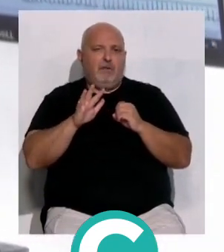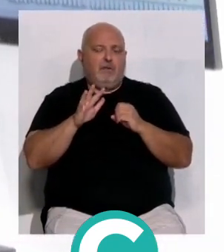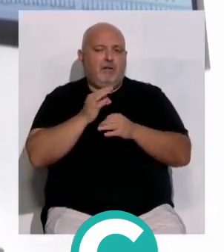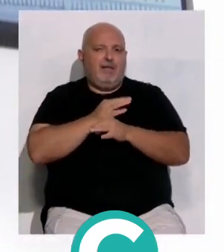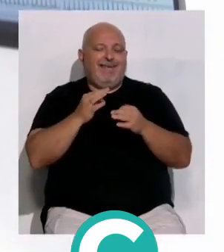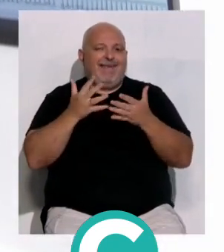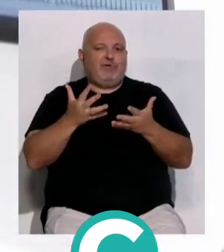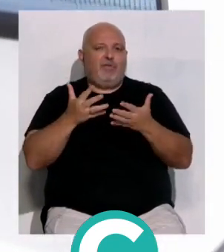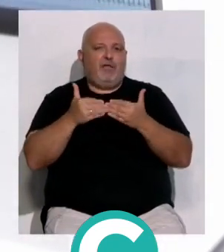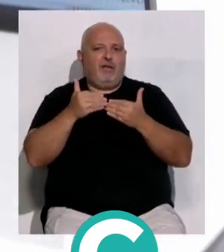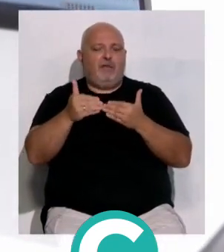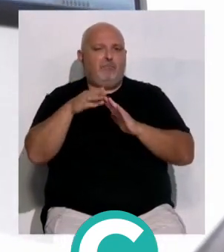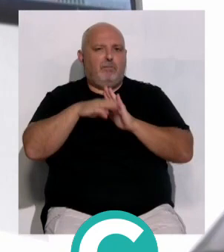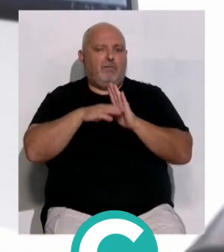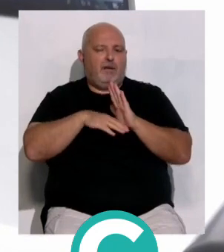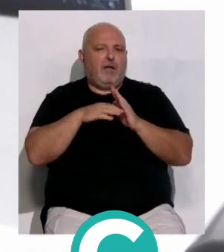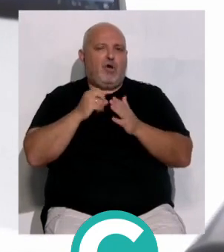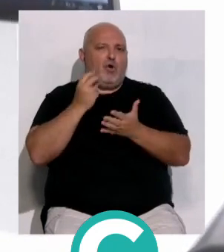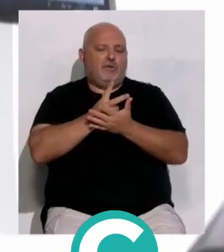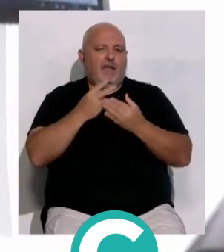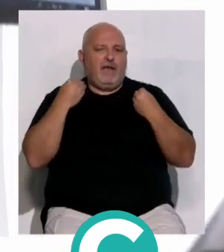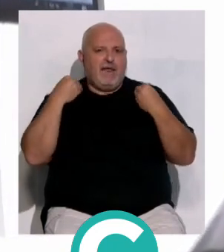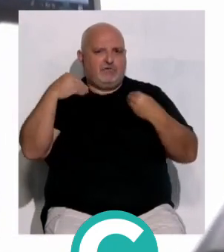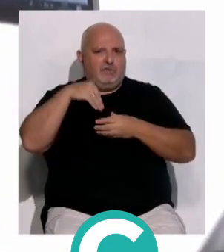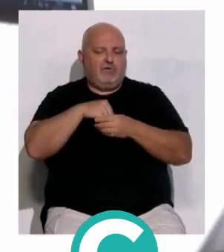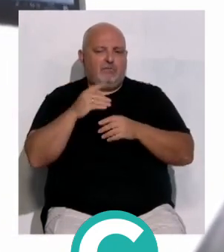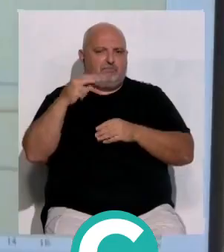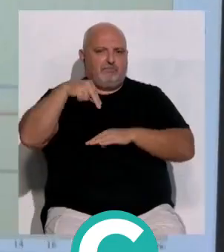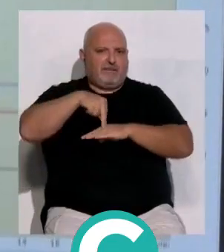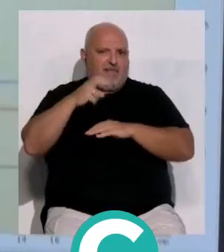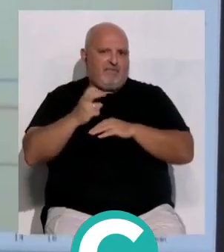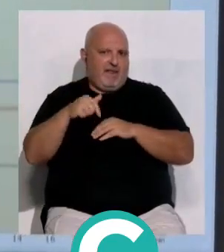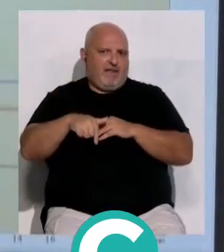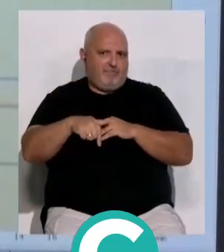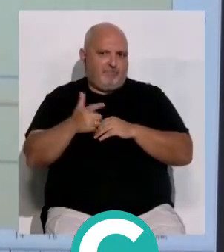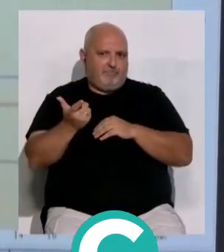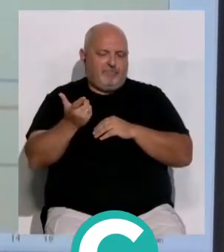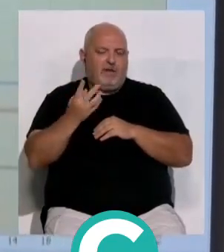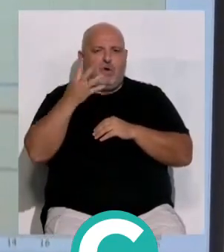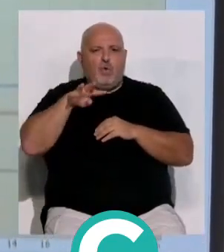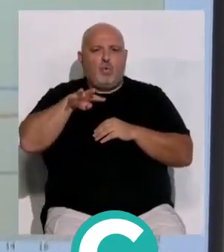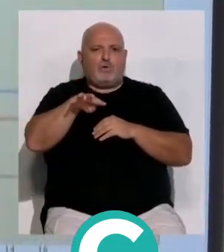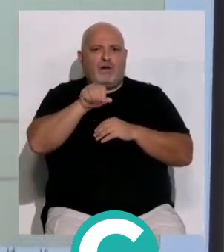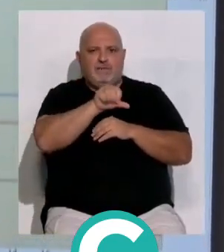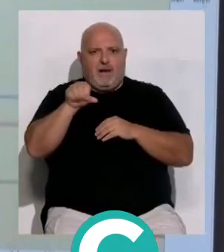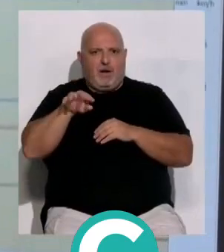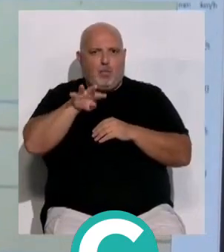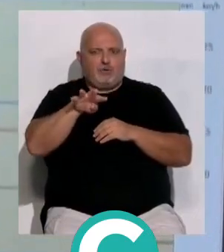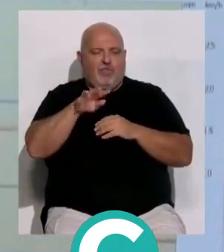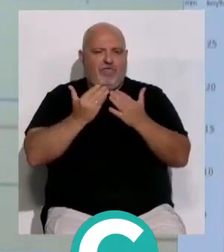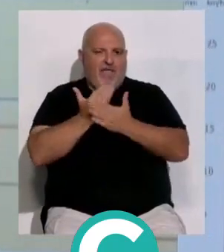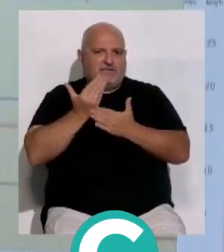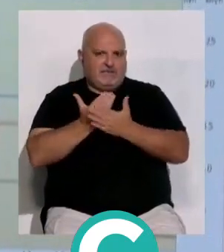eficiencia, pues entonces el paciente hace el programa aquí con nosotros en el gimnasio de forma presencial. Tiene que venir 4 días a la semana